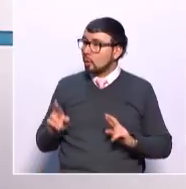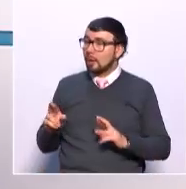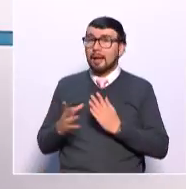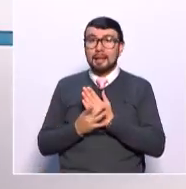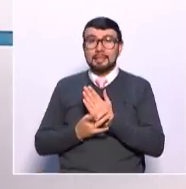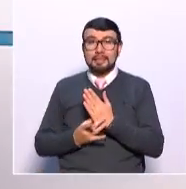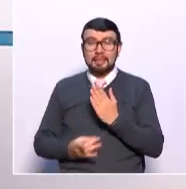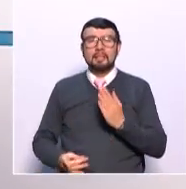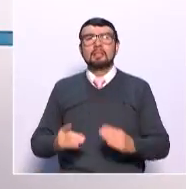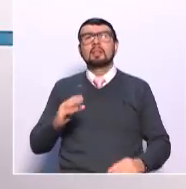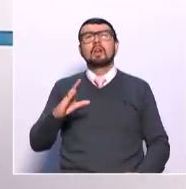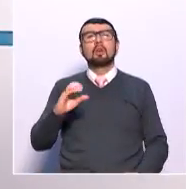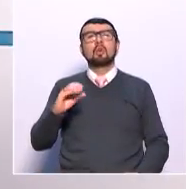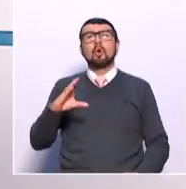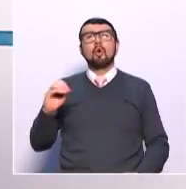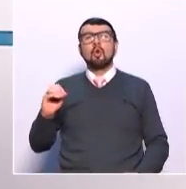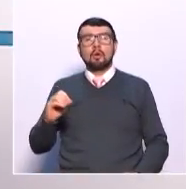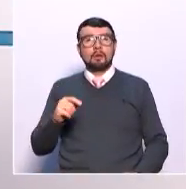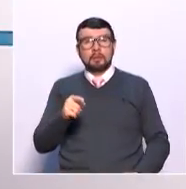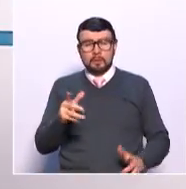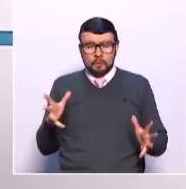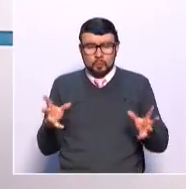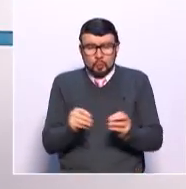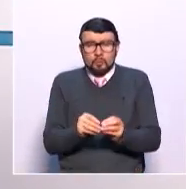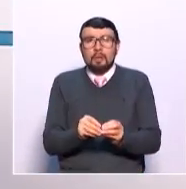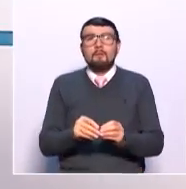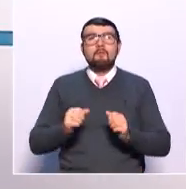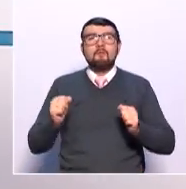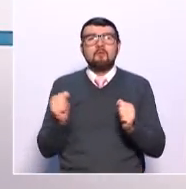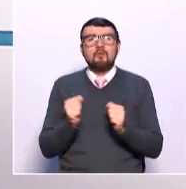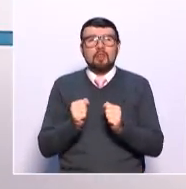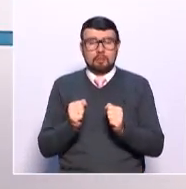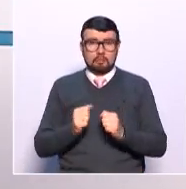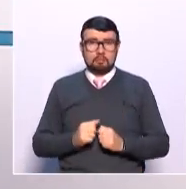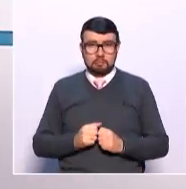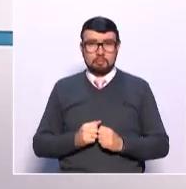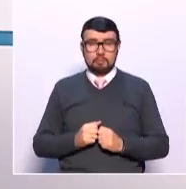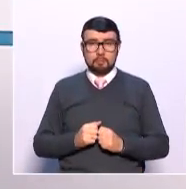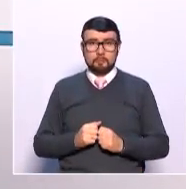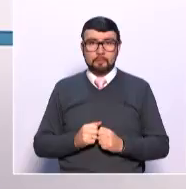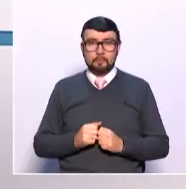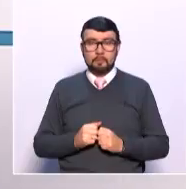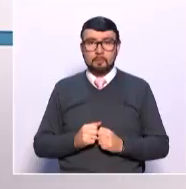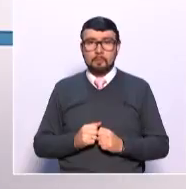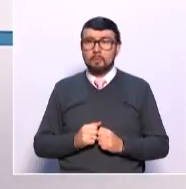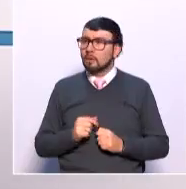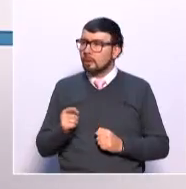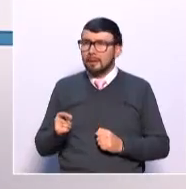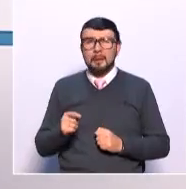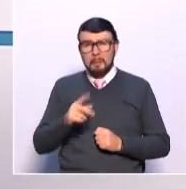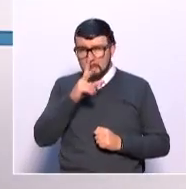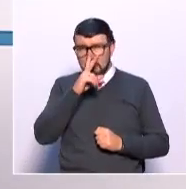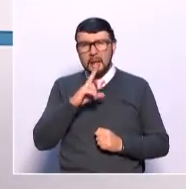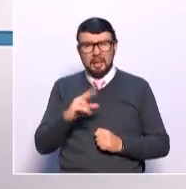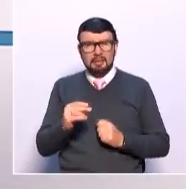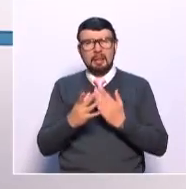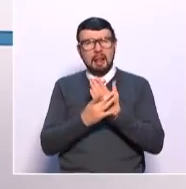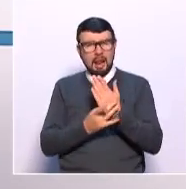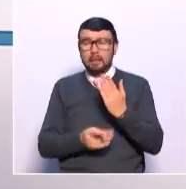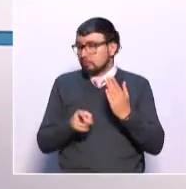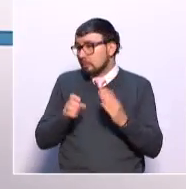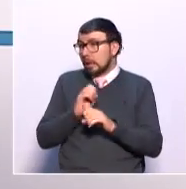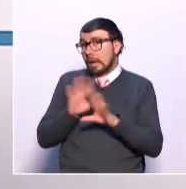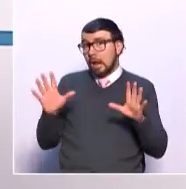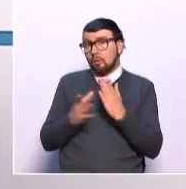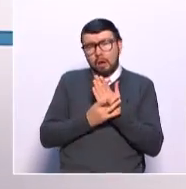prensado en frío claro que sea extra virgen prensado en frío y viene como como grasoso obviamente es una gracia un